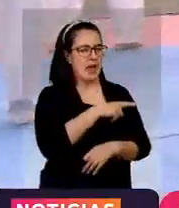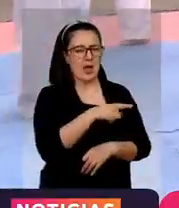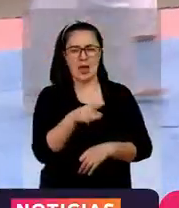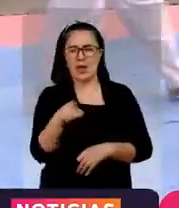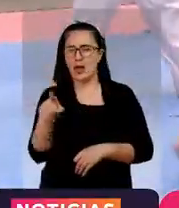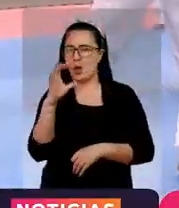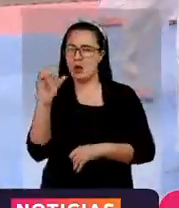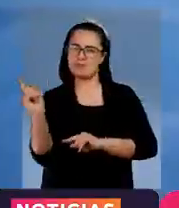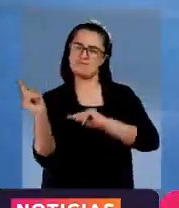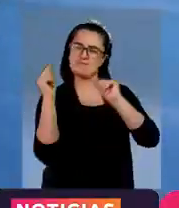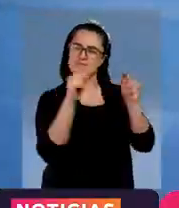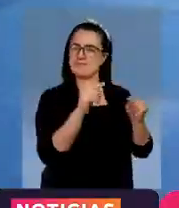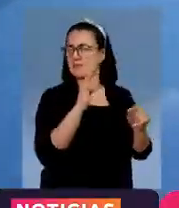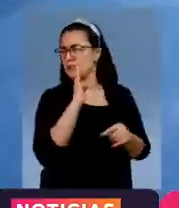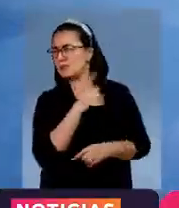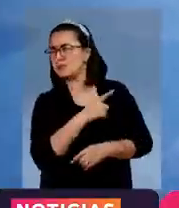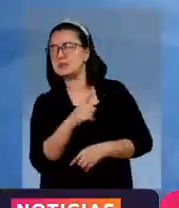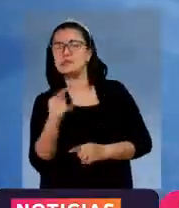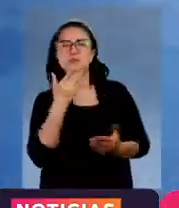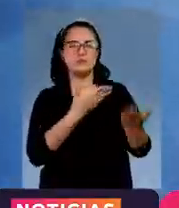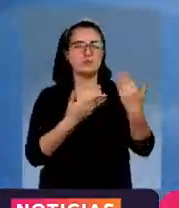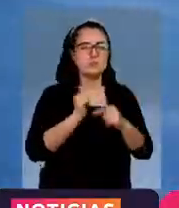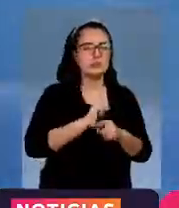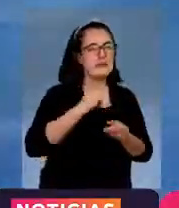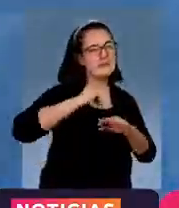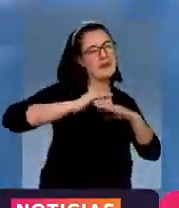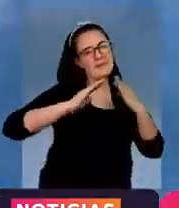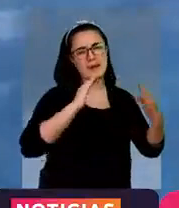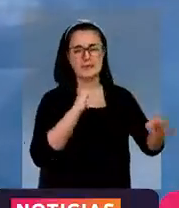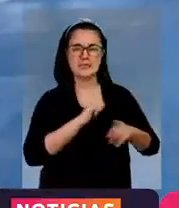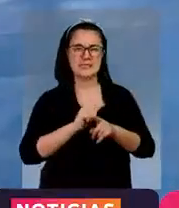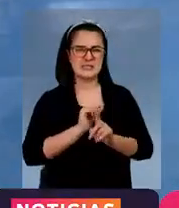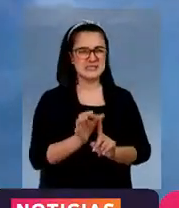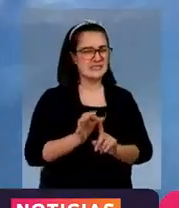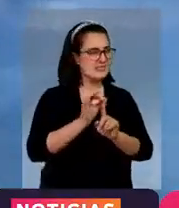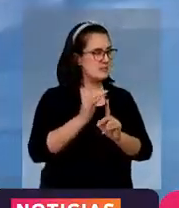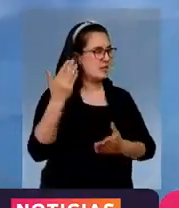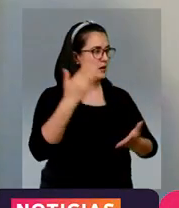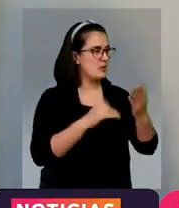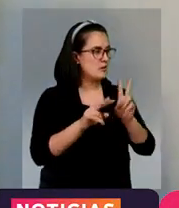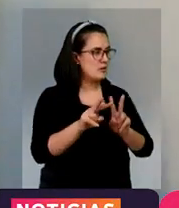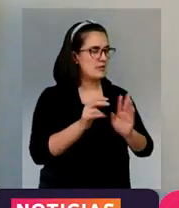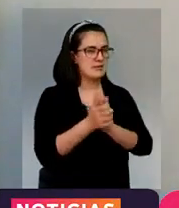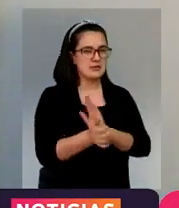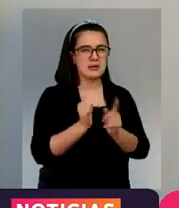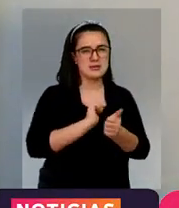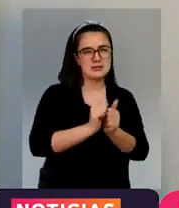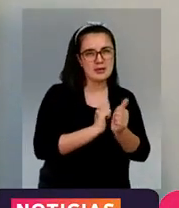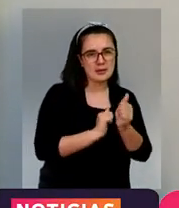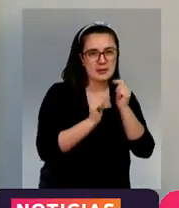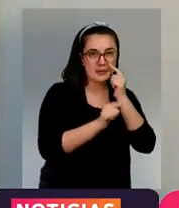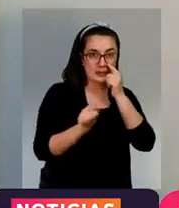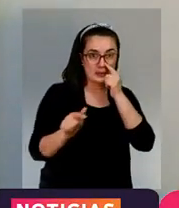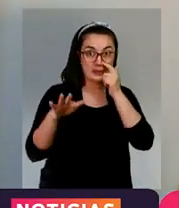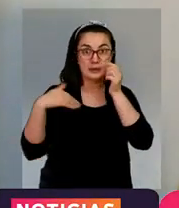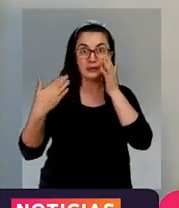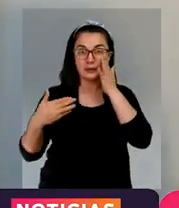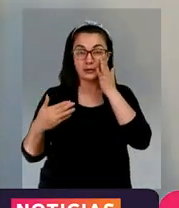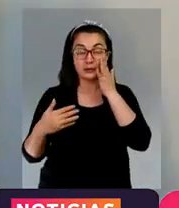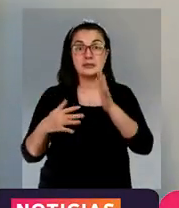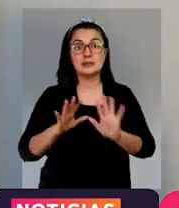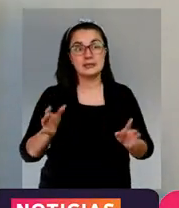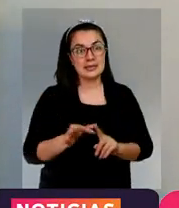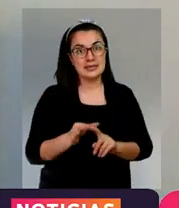país. Allí realizan pruebas, combates y entrenamientos especializado para medirse deportivamente. Ya para cuando usamos los petos electrónicos, que pues es